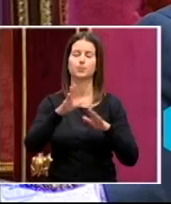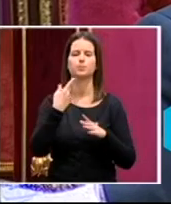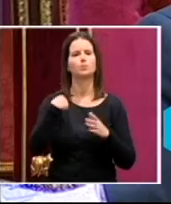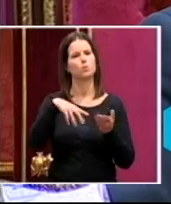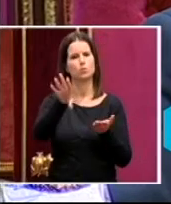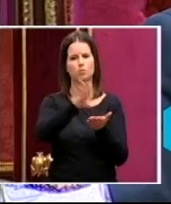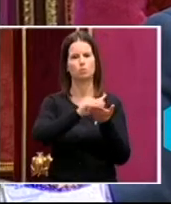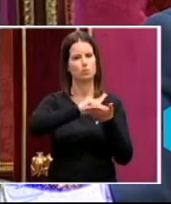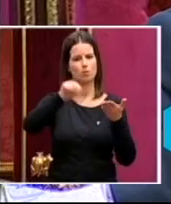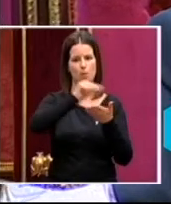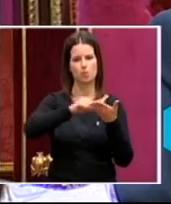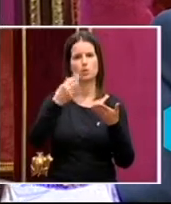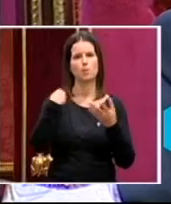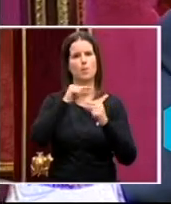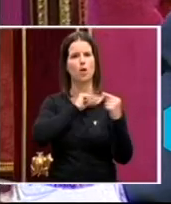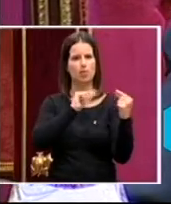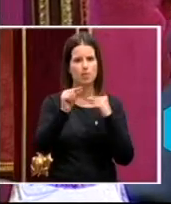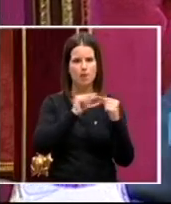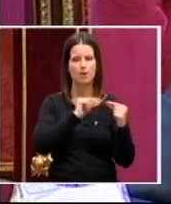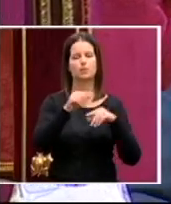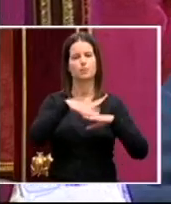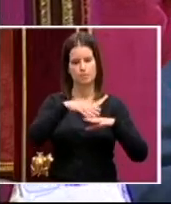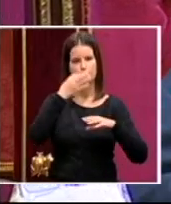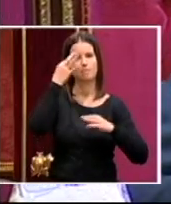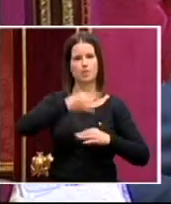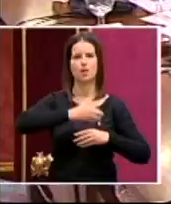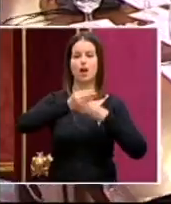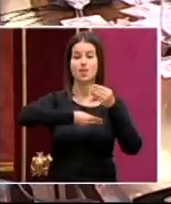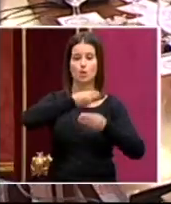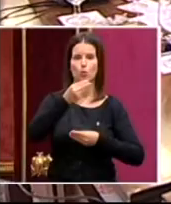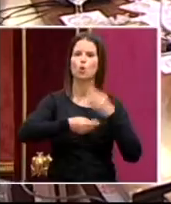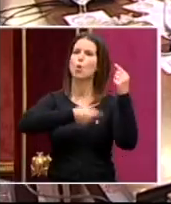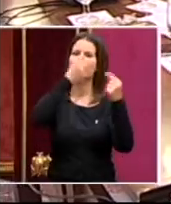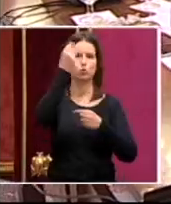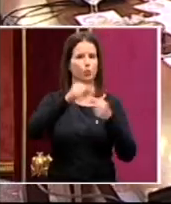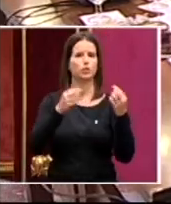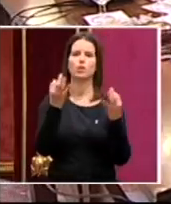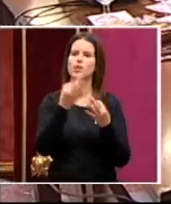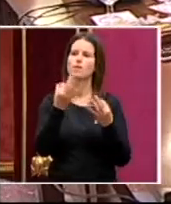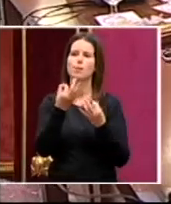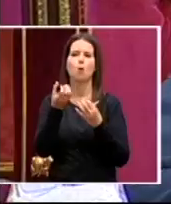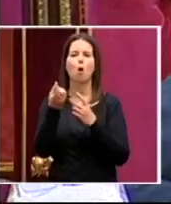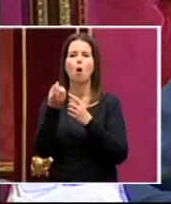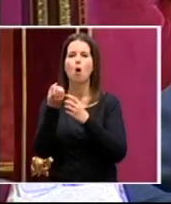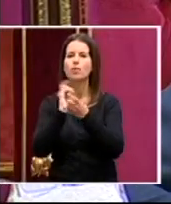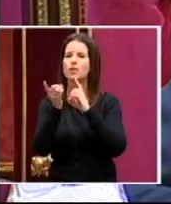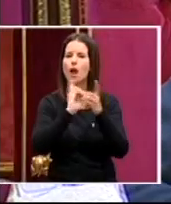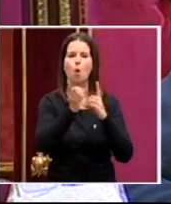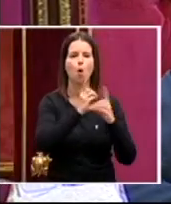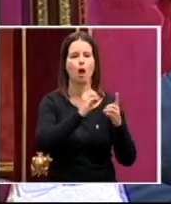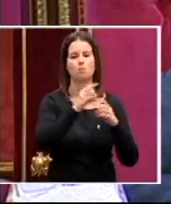recogemos el debate que efectivamente la ejecución del presupuesto también es una cuestión que habrá que hablarla, sobre todo al final del